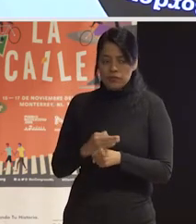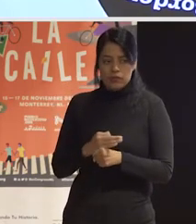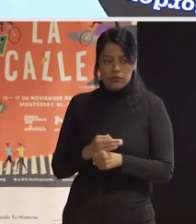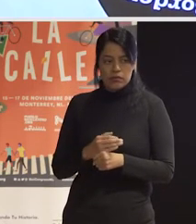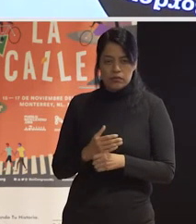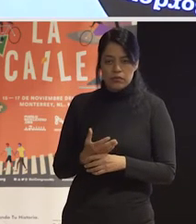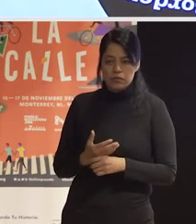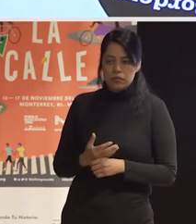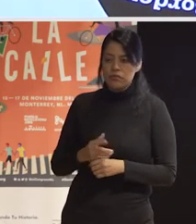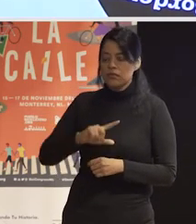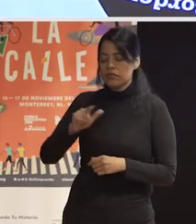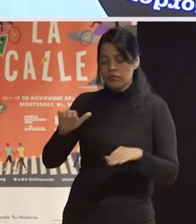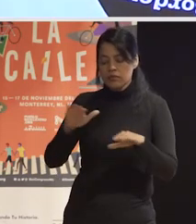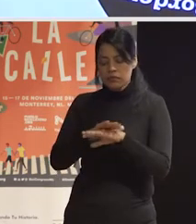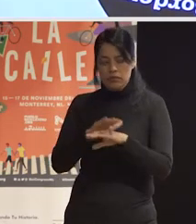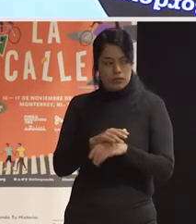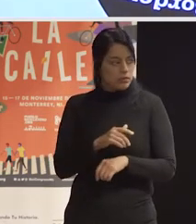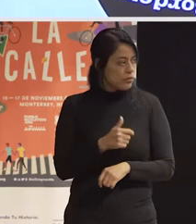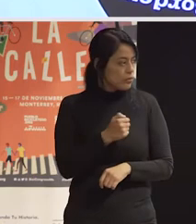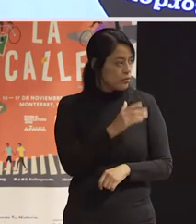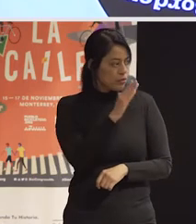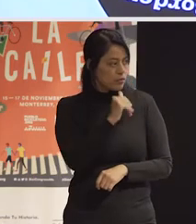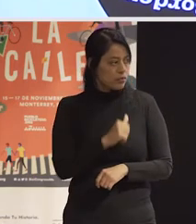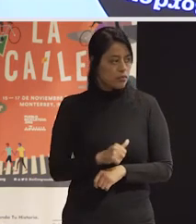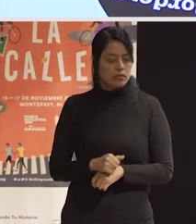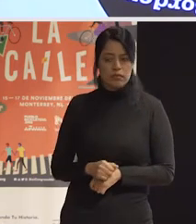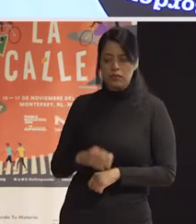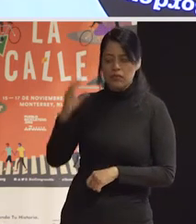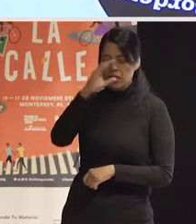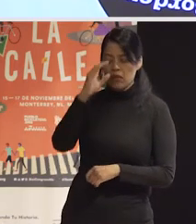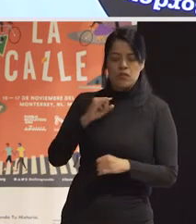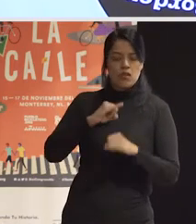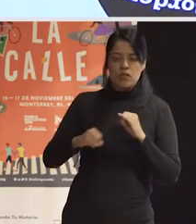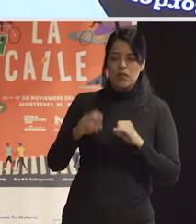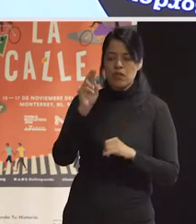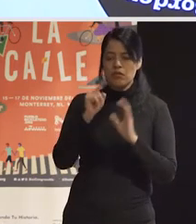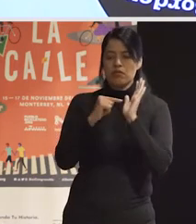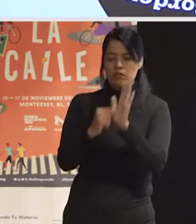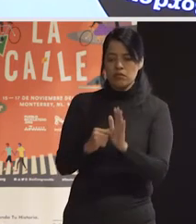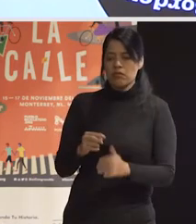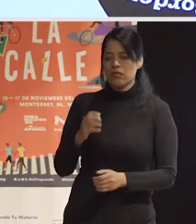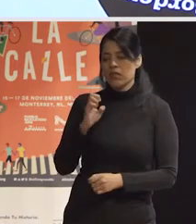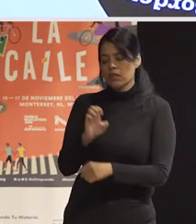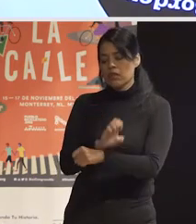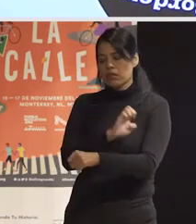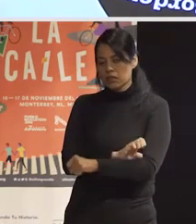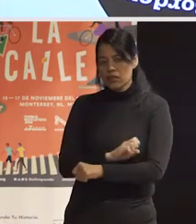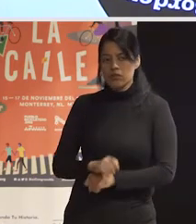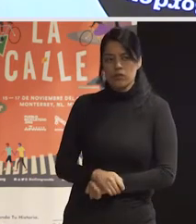sale pero después lo cambiamos son pocas fotos así que no se pierdan en el último 9 pues pasamos entonces a